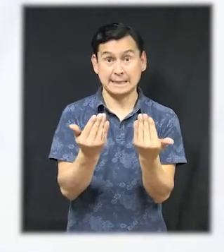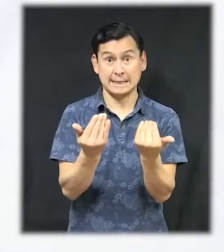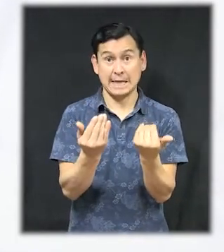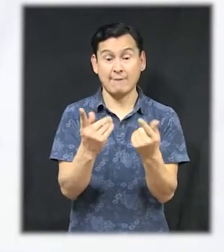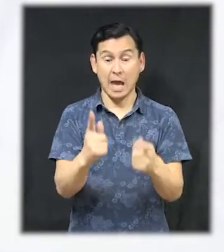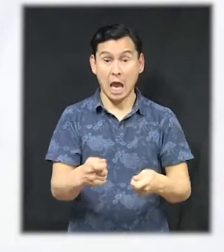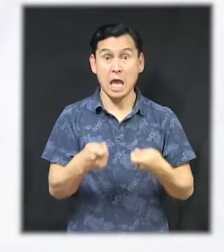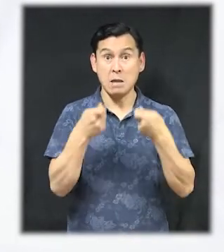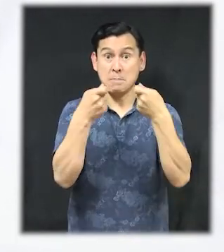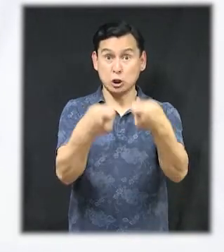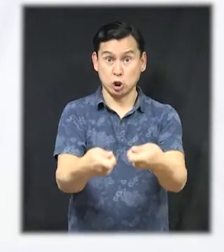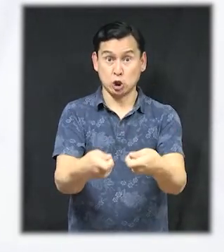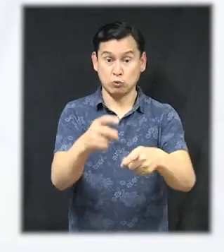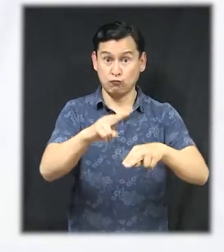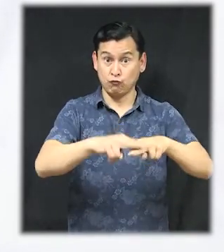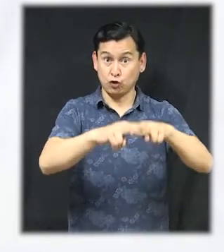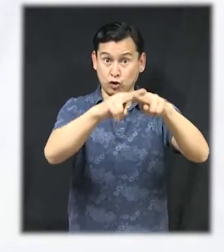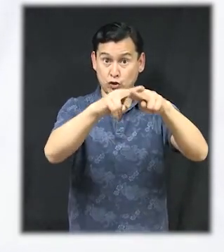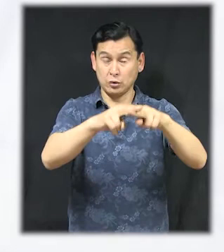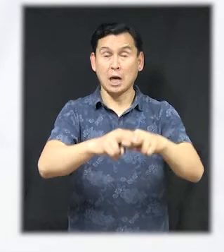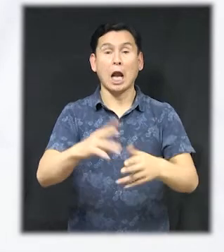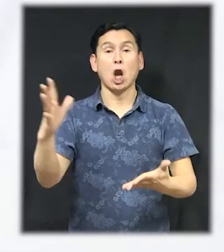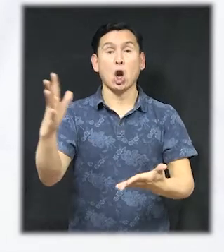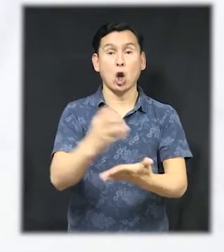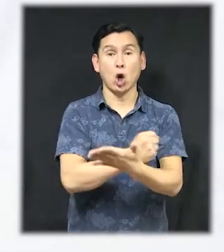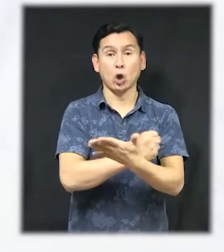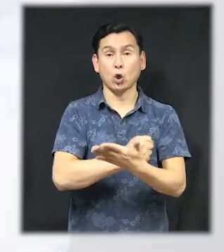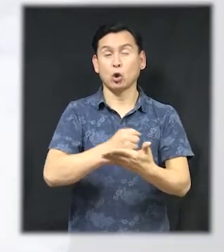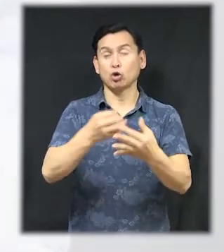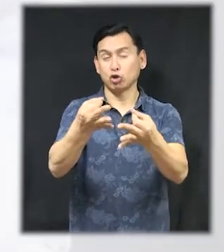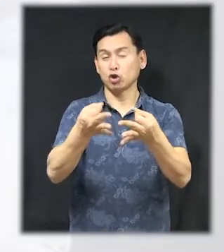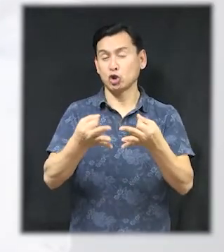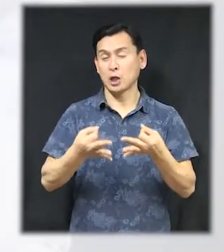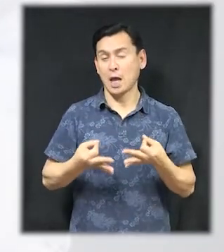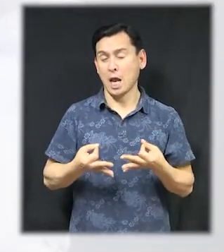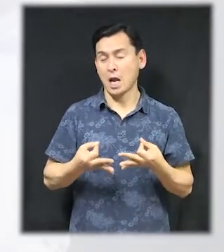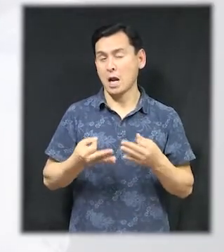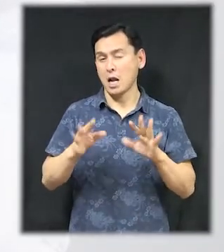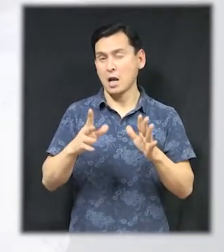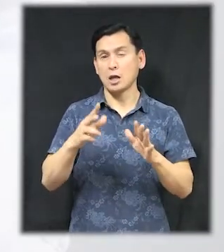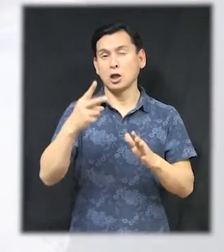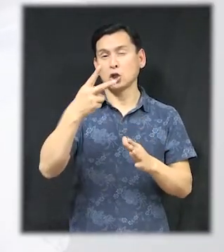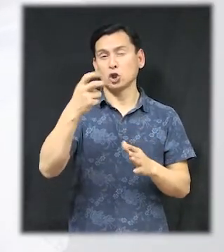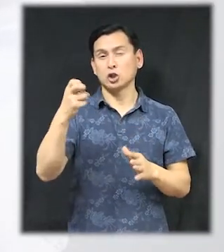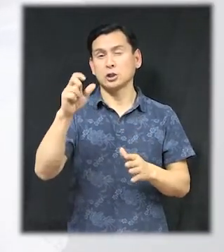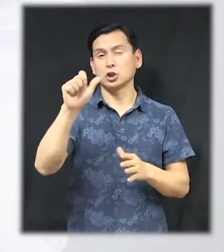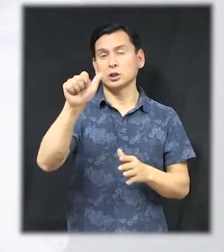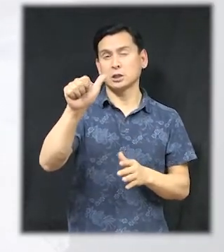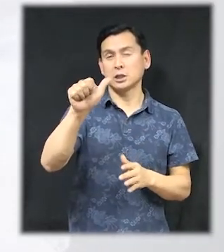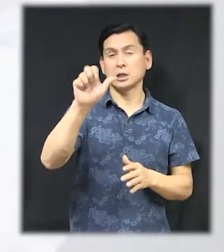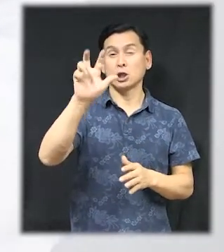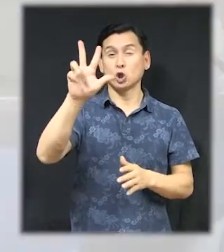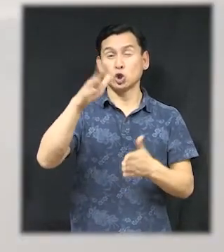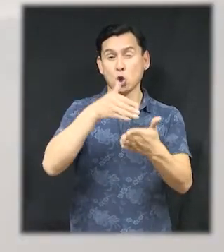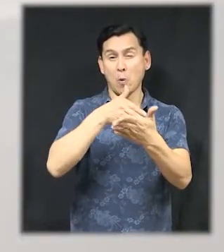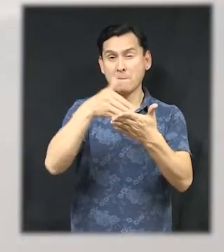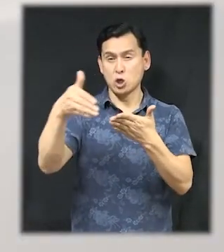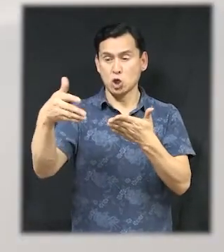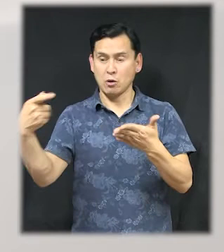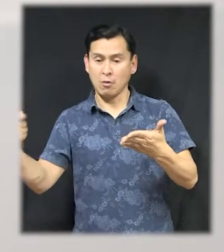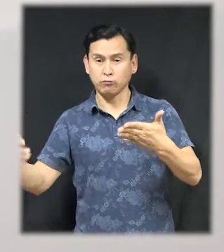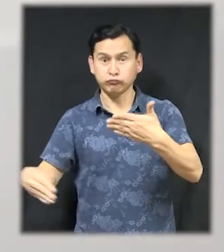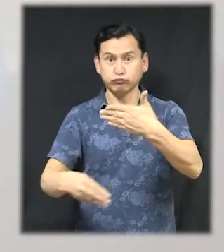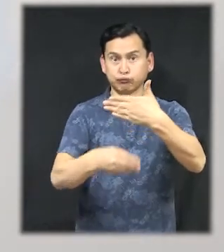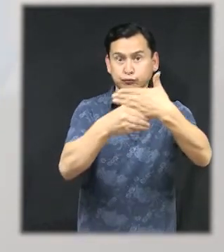Medicina, que cuando termine el proceso pandémico esperamos pueda retomar su rol como unidad geriátrica